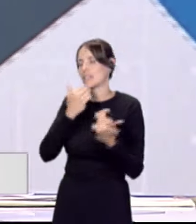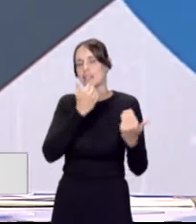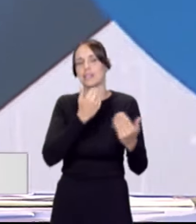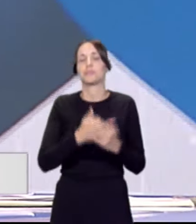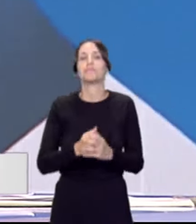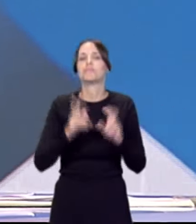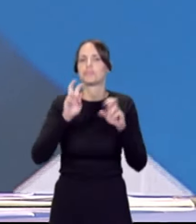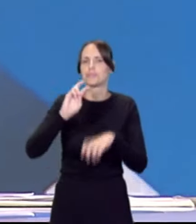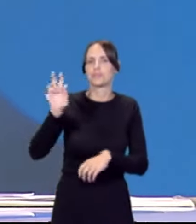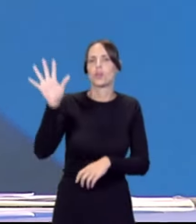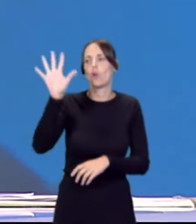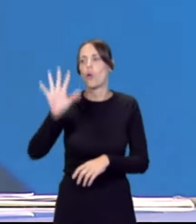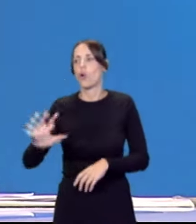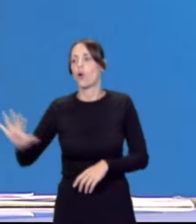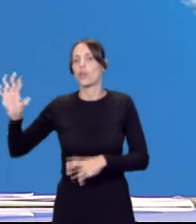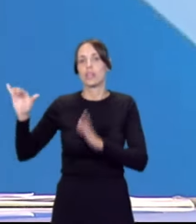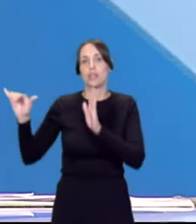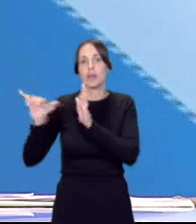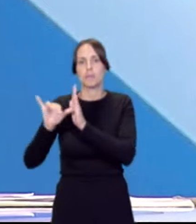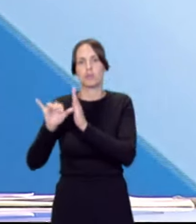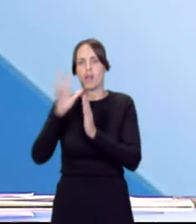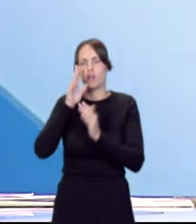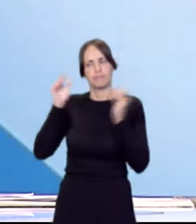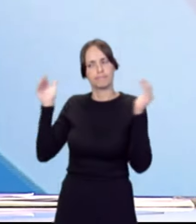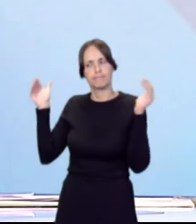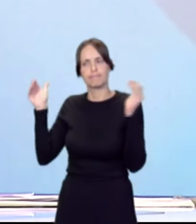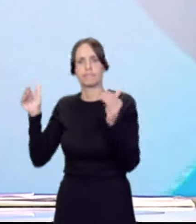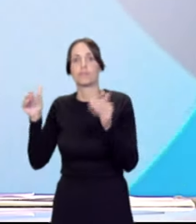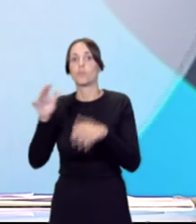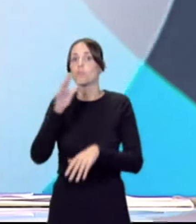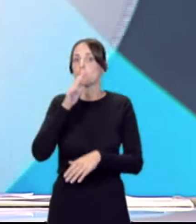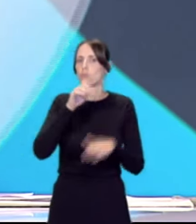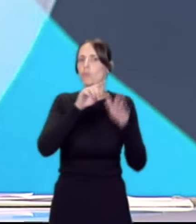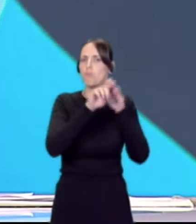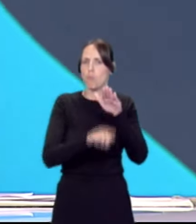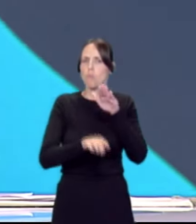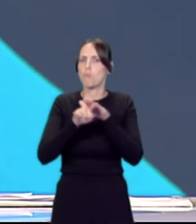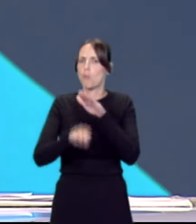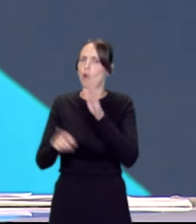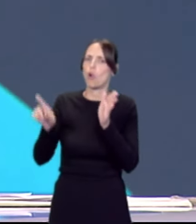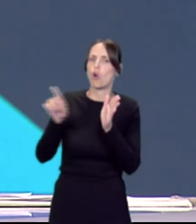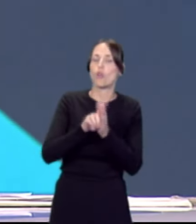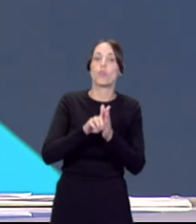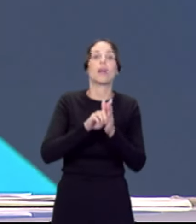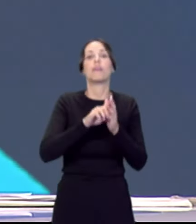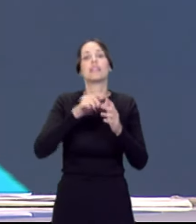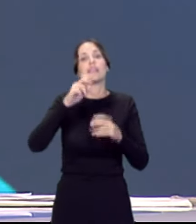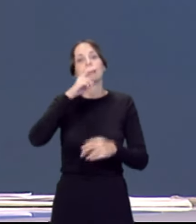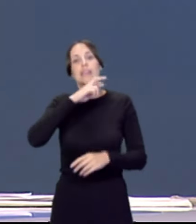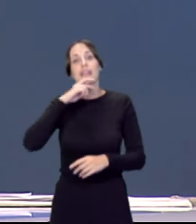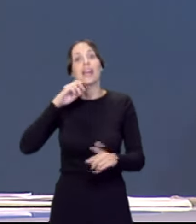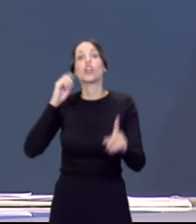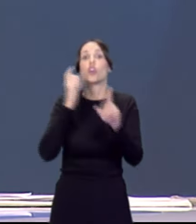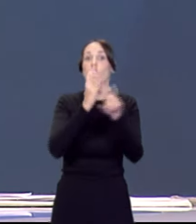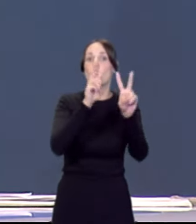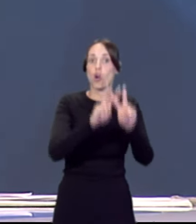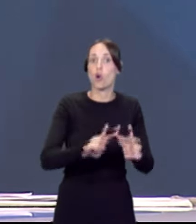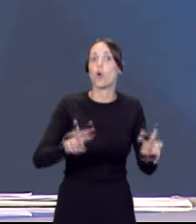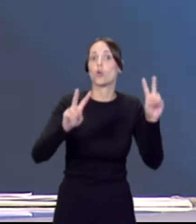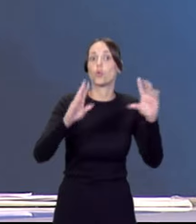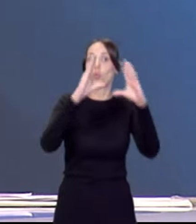asuntos. En Oriente Próximo es donde centramos la mirada a esta hora de la mañana. Hay un nuevo ataque de Israel sobre los cascos azules de Naciones Unidas en el sur de